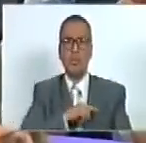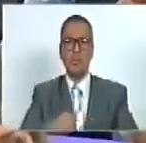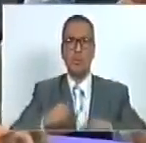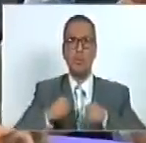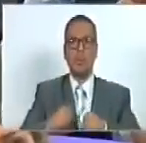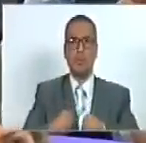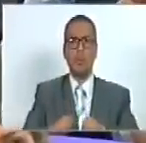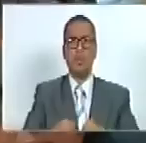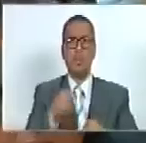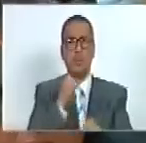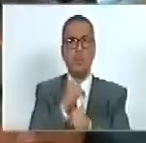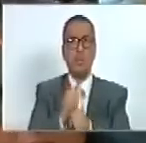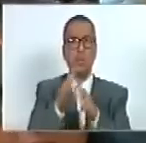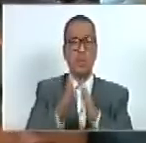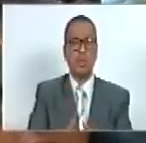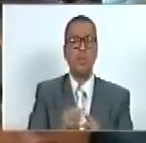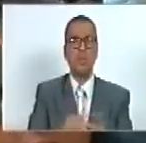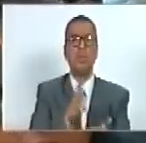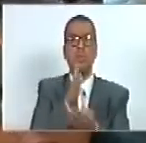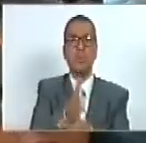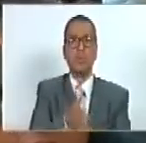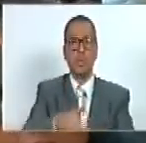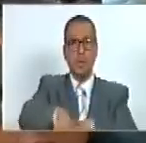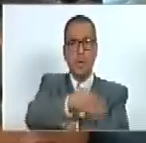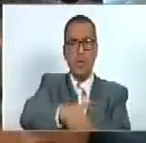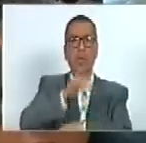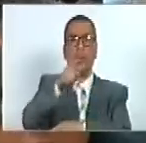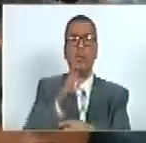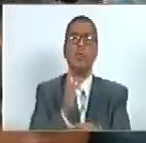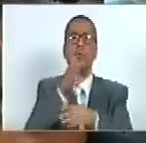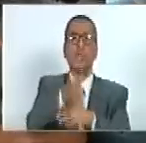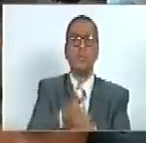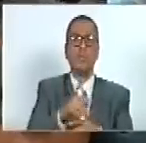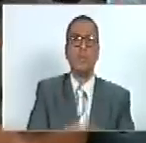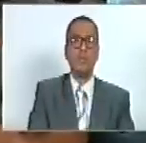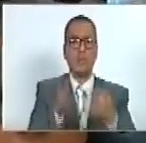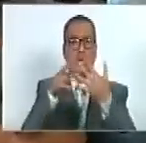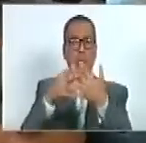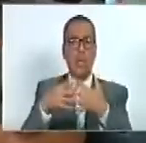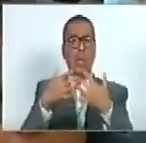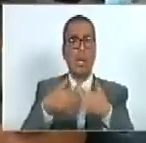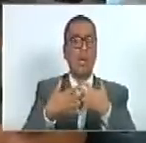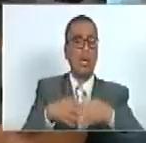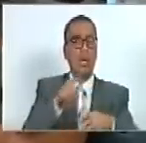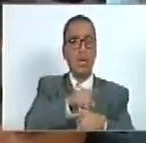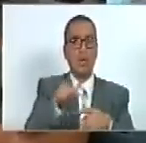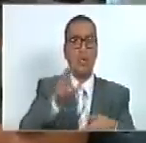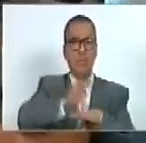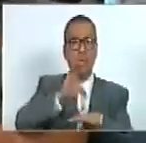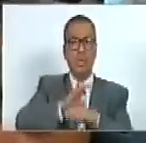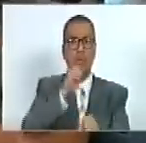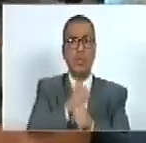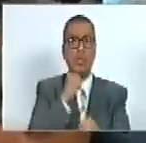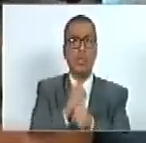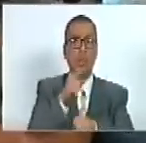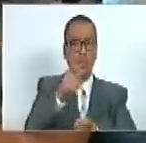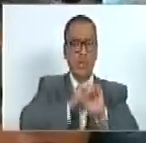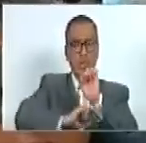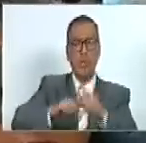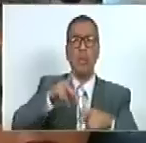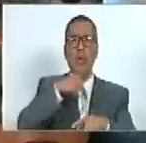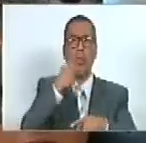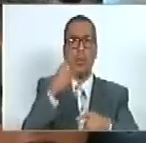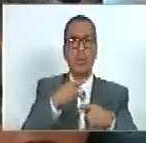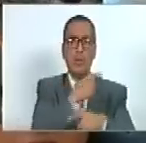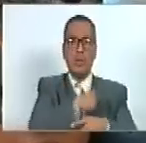la clase obrera, a salir a las calles, a salir a la fábrica, a los centros de trabajo para defender las políticas